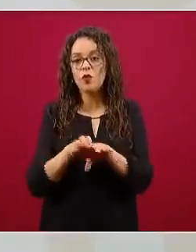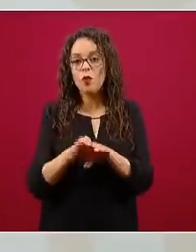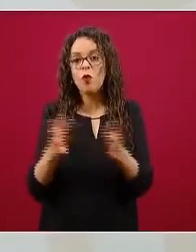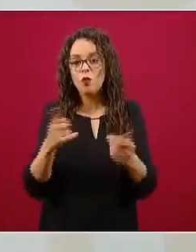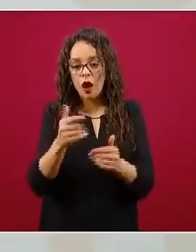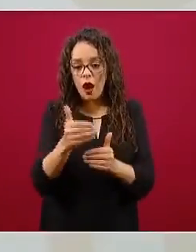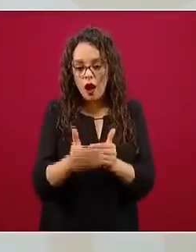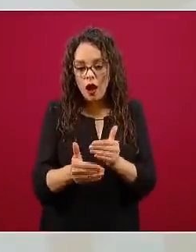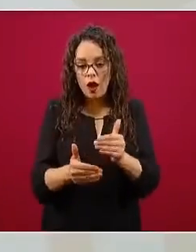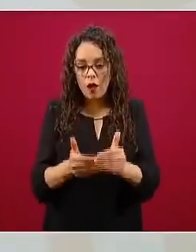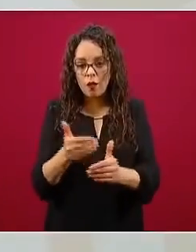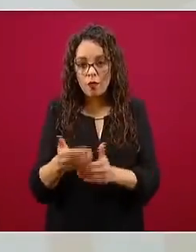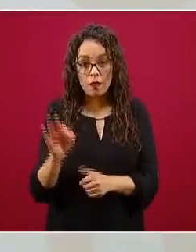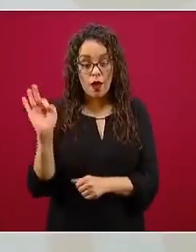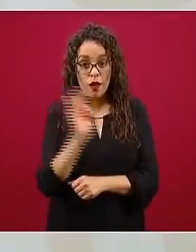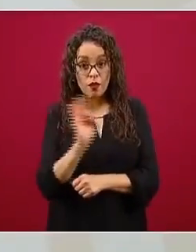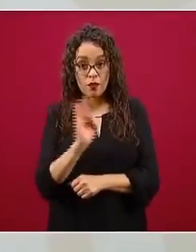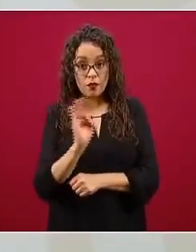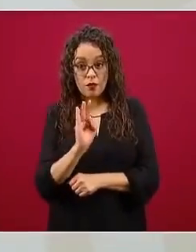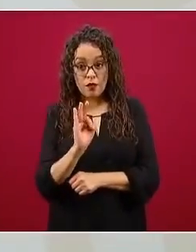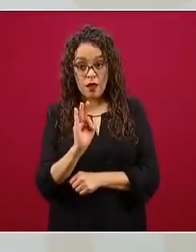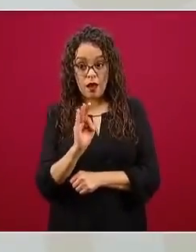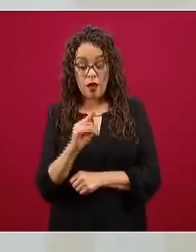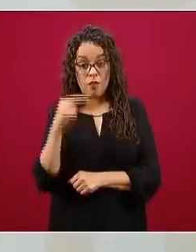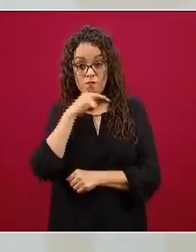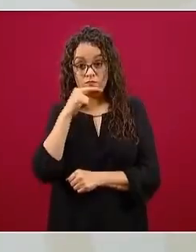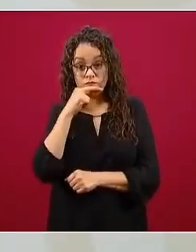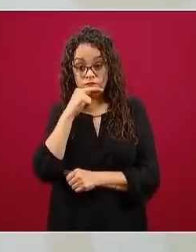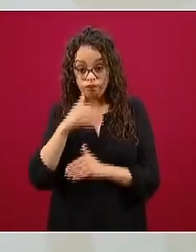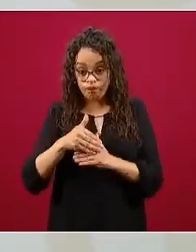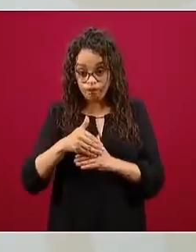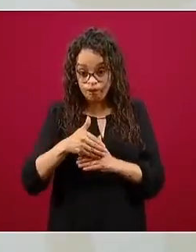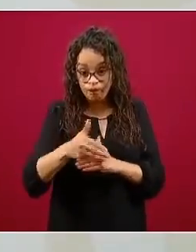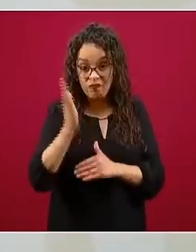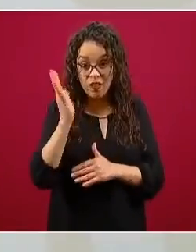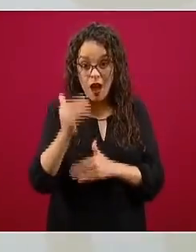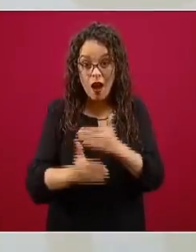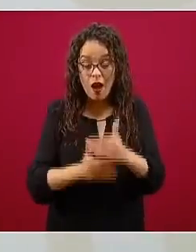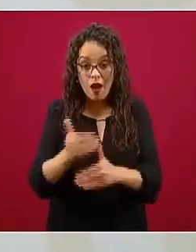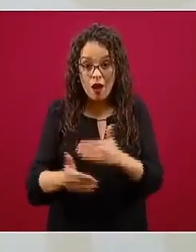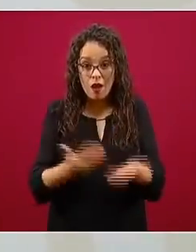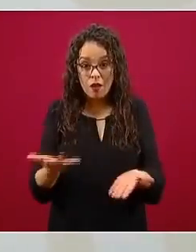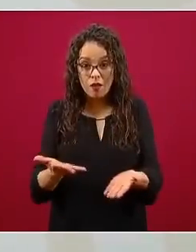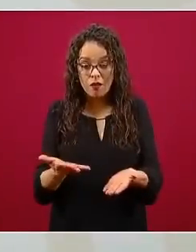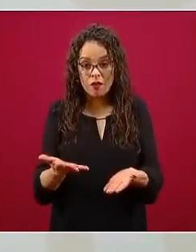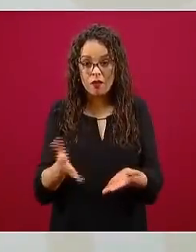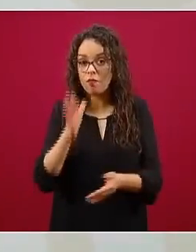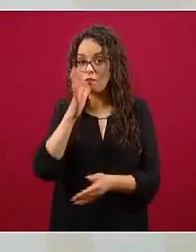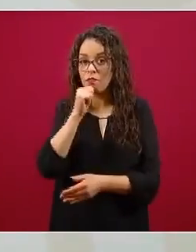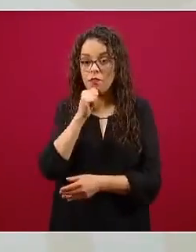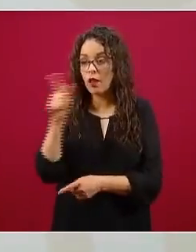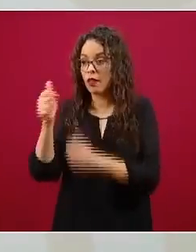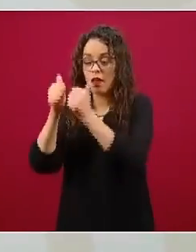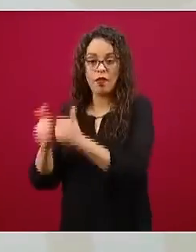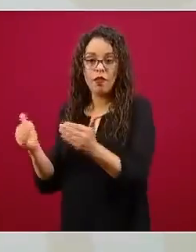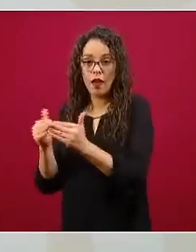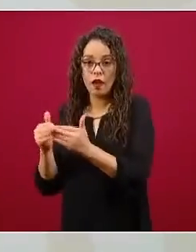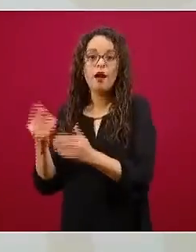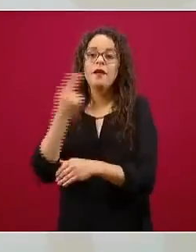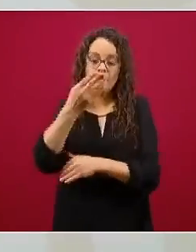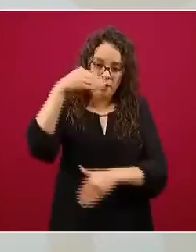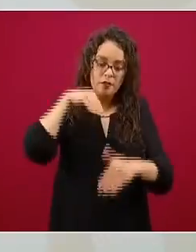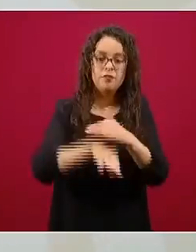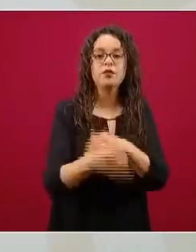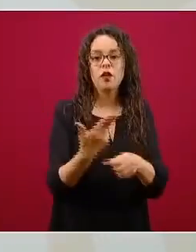un avance que pueda ser manejado en casa, debe quedarse hospitalizado. Entonces,